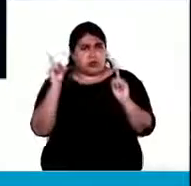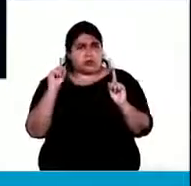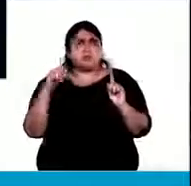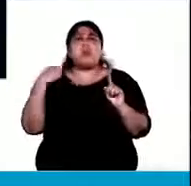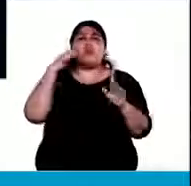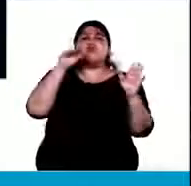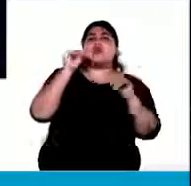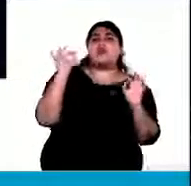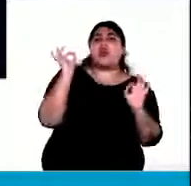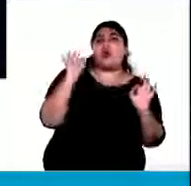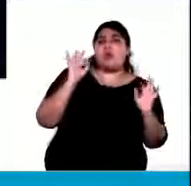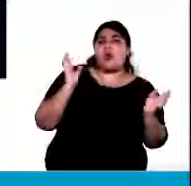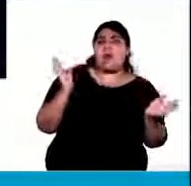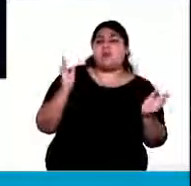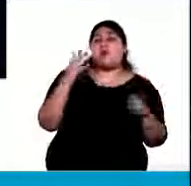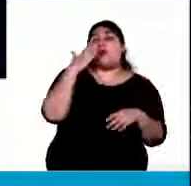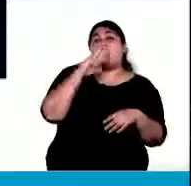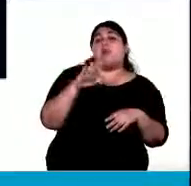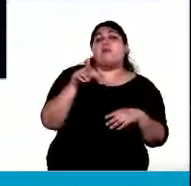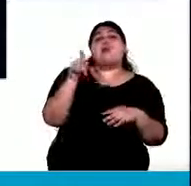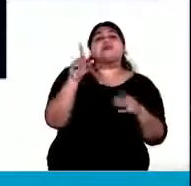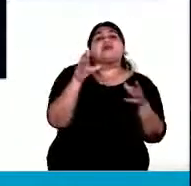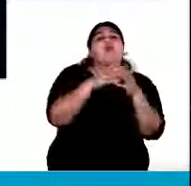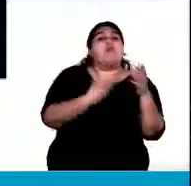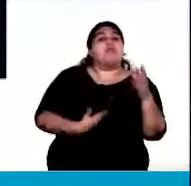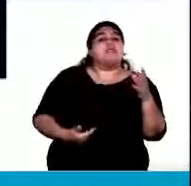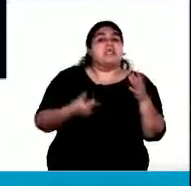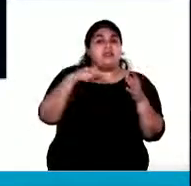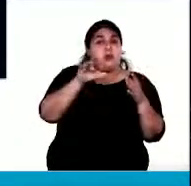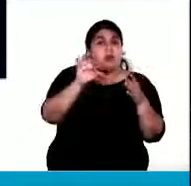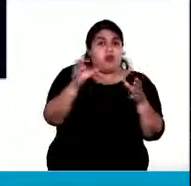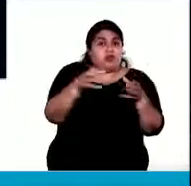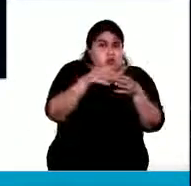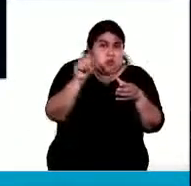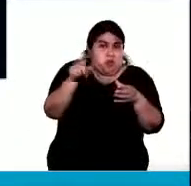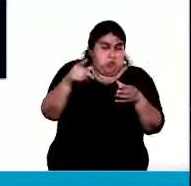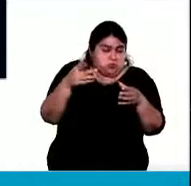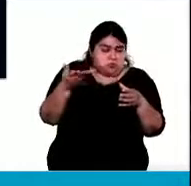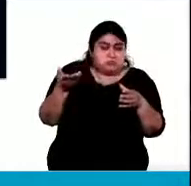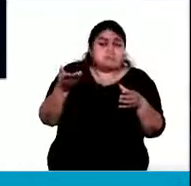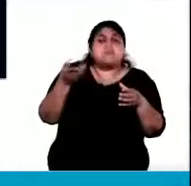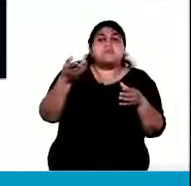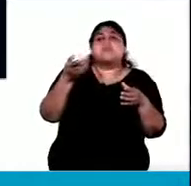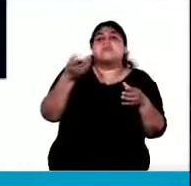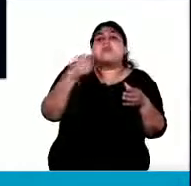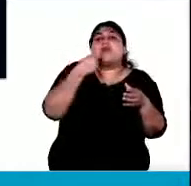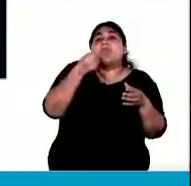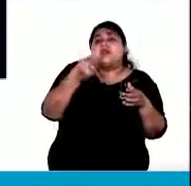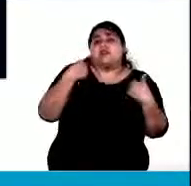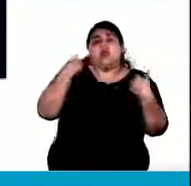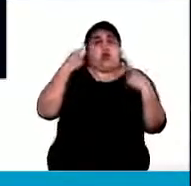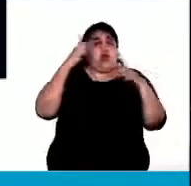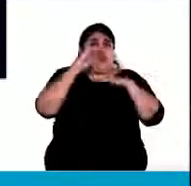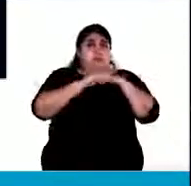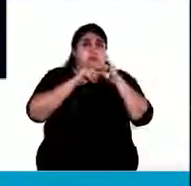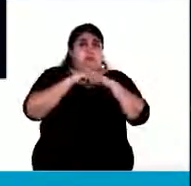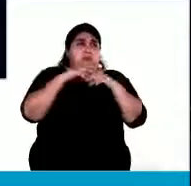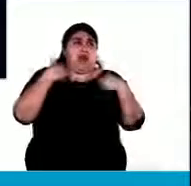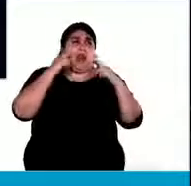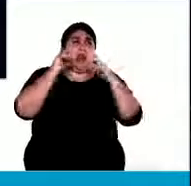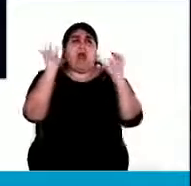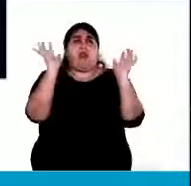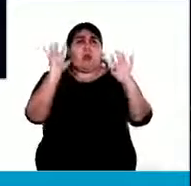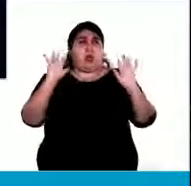convocamos. Sale la presidenta del partido, que es parte de la coalición que usted integra, y dice, nosotros no tuvimos nada que ver en